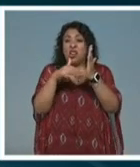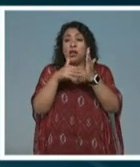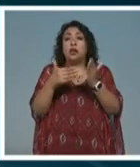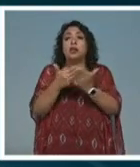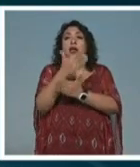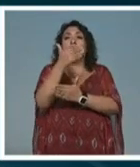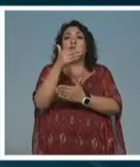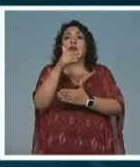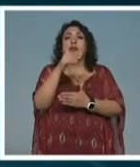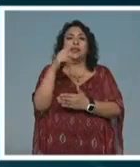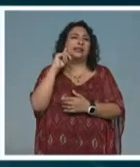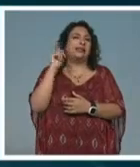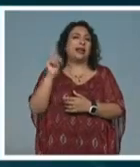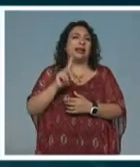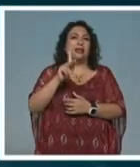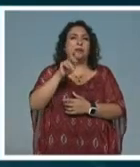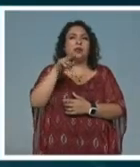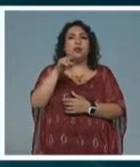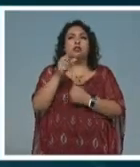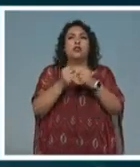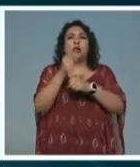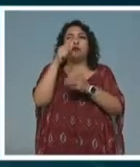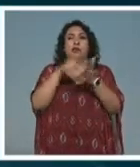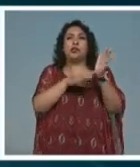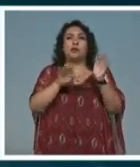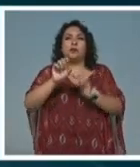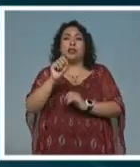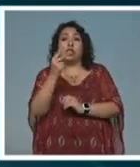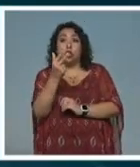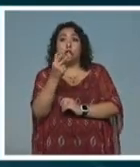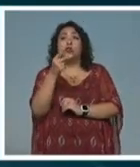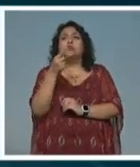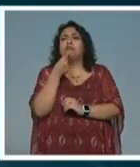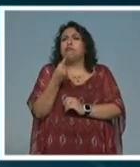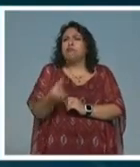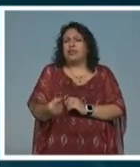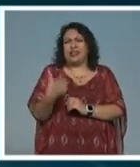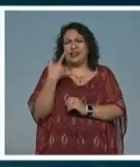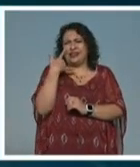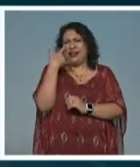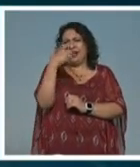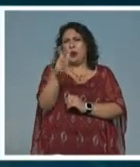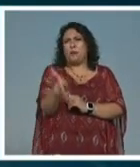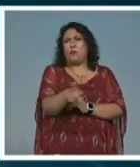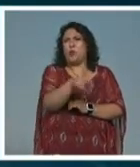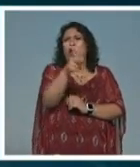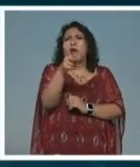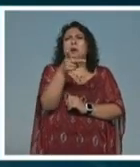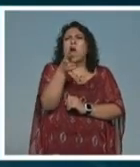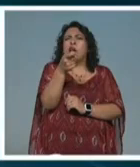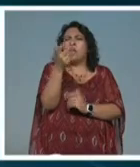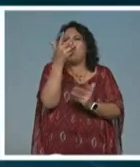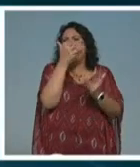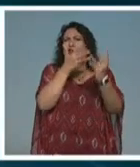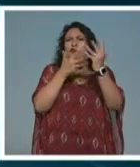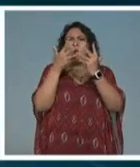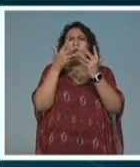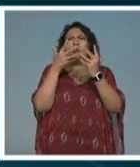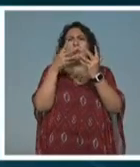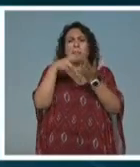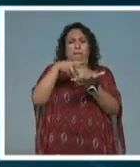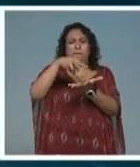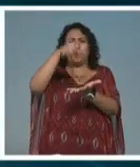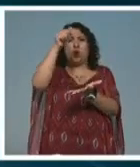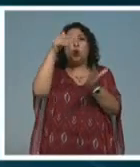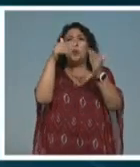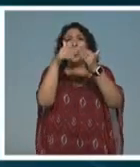en Pinos, Zacatecas, en 1928, tuvo una infancia extraña en ese pueblo que casi se confundía con el polvo, en